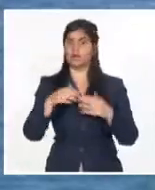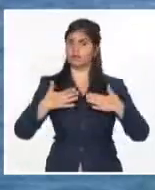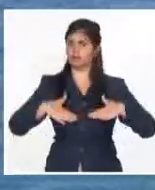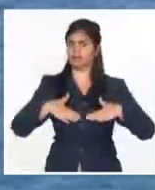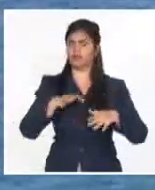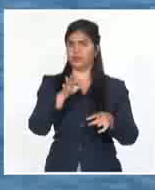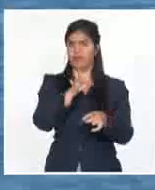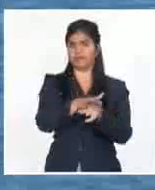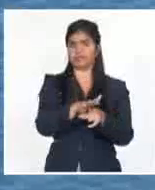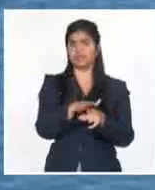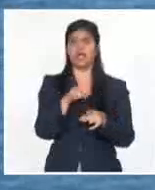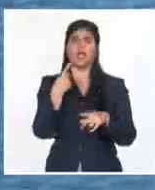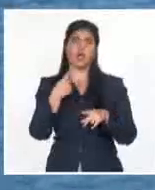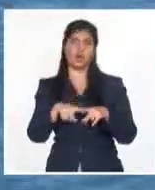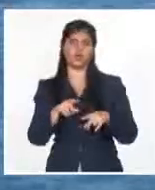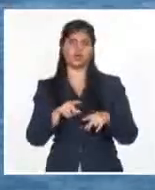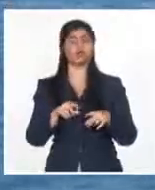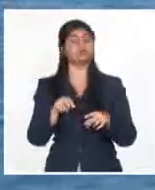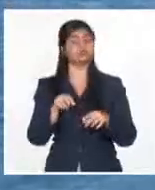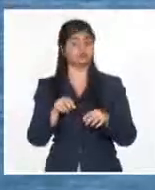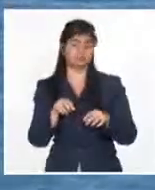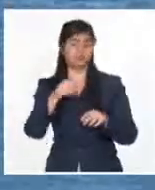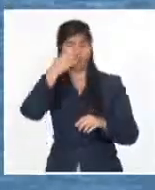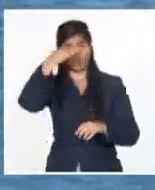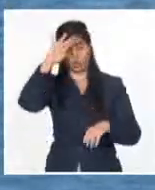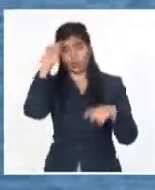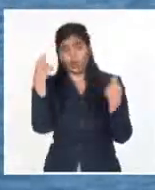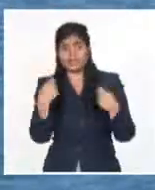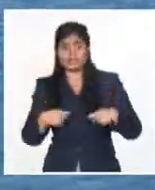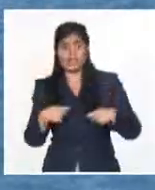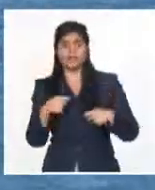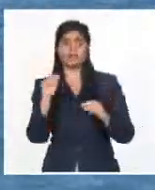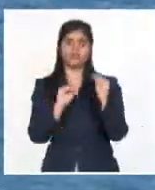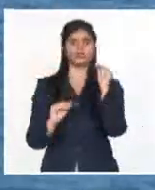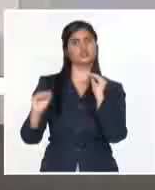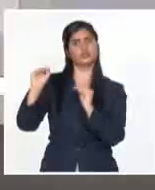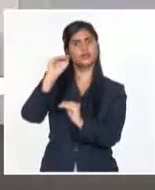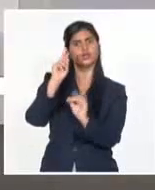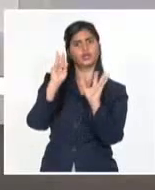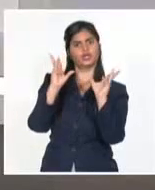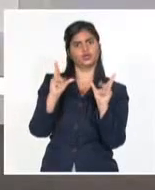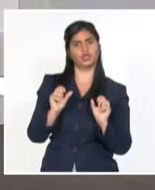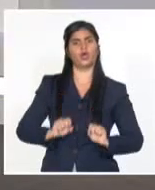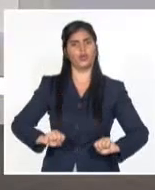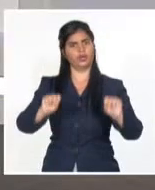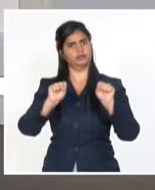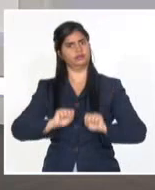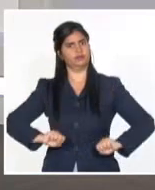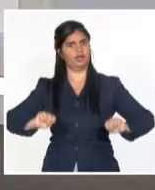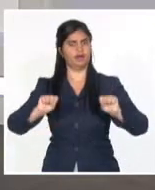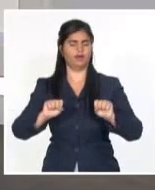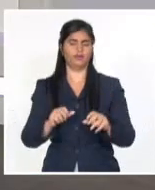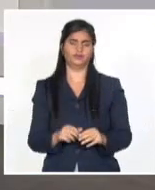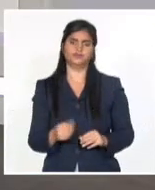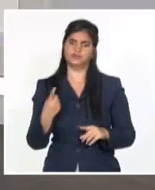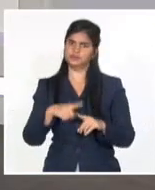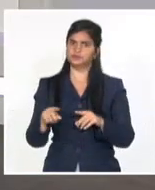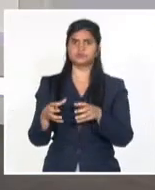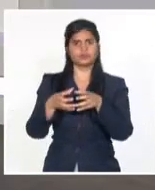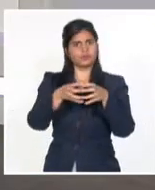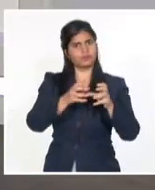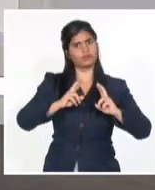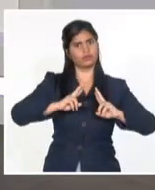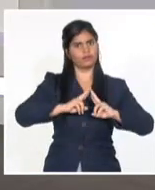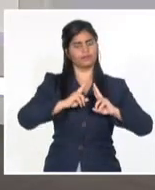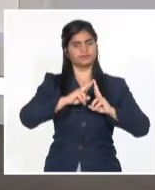del canotaje, donde Cuba debe sacar una cosecha superior al remo. Y la pareja masculina cubana de